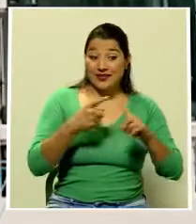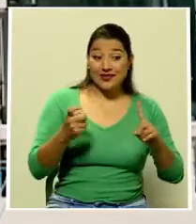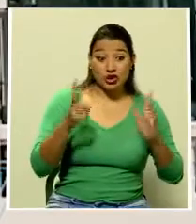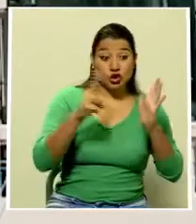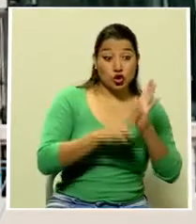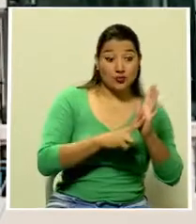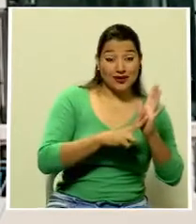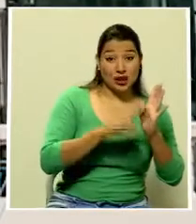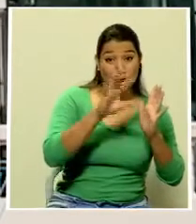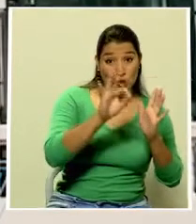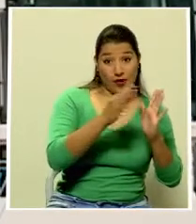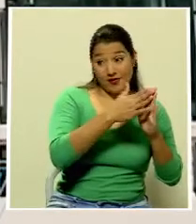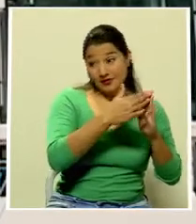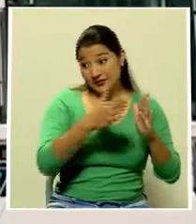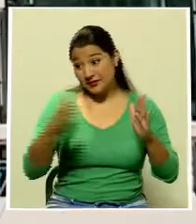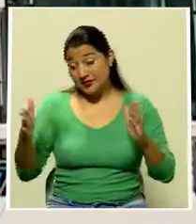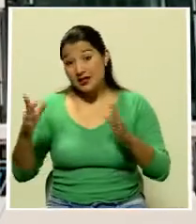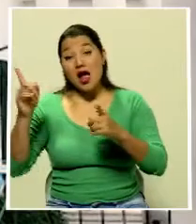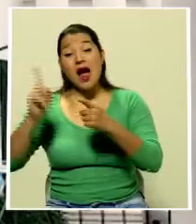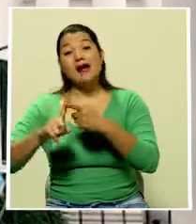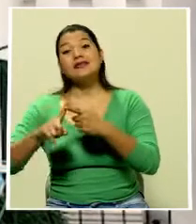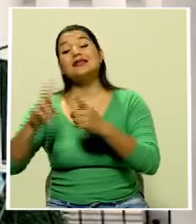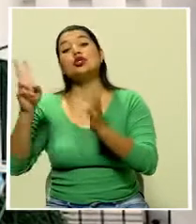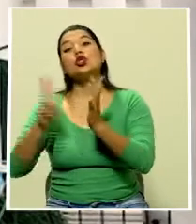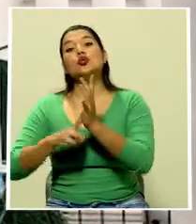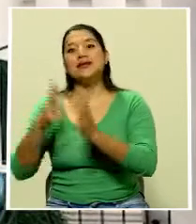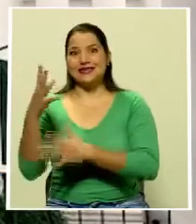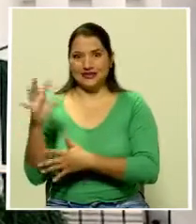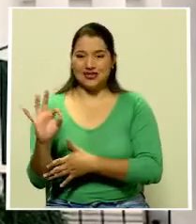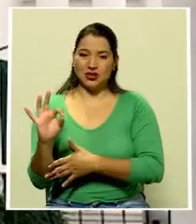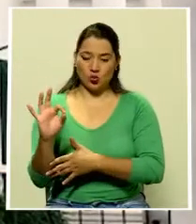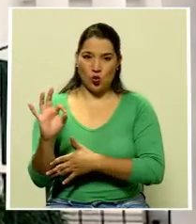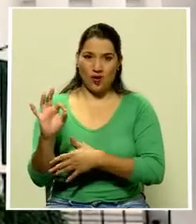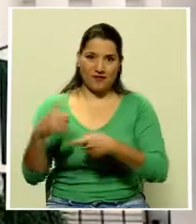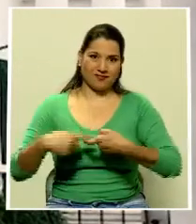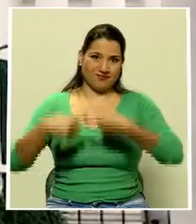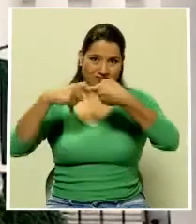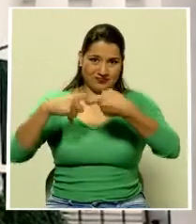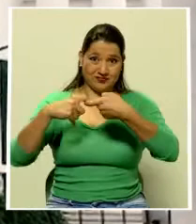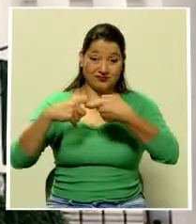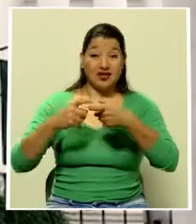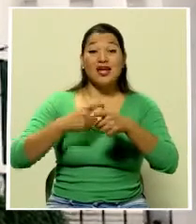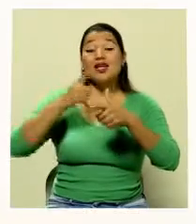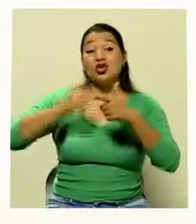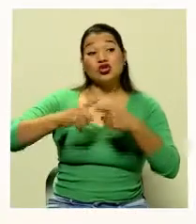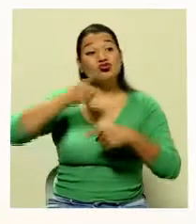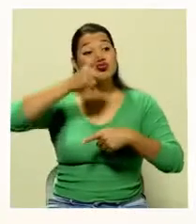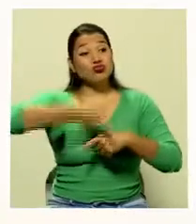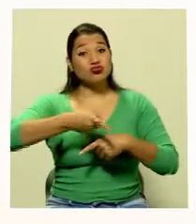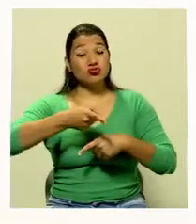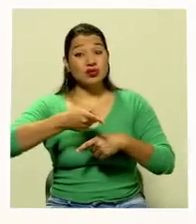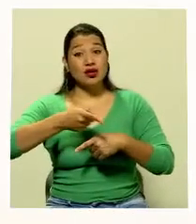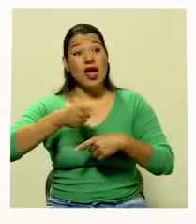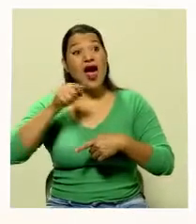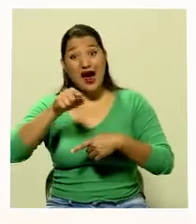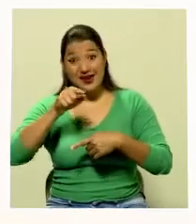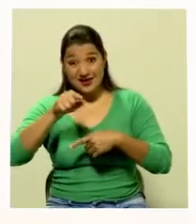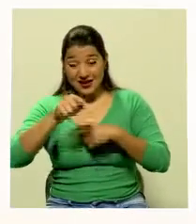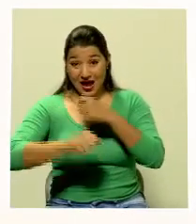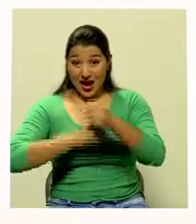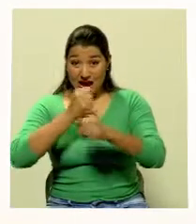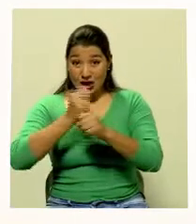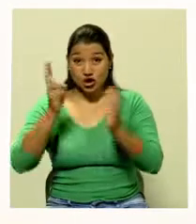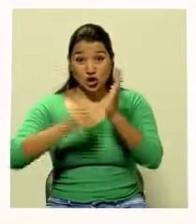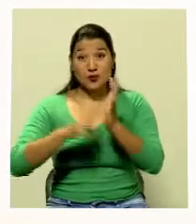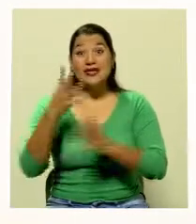cuando la Corte Interamericana de Derechos Humanos emitió una sentencia en la que obligó al Estado costarricense a restablecer la aplicación de la